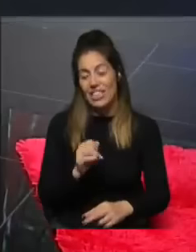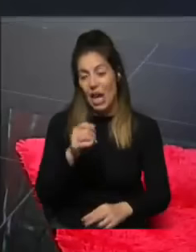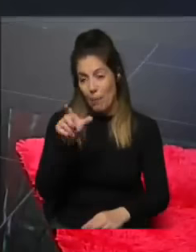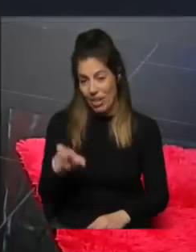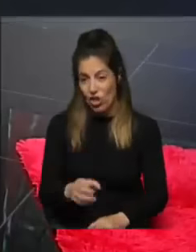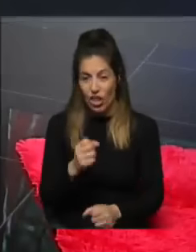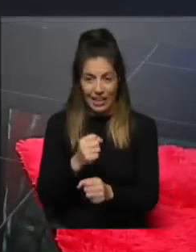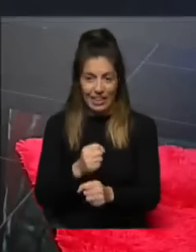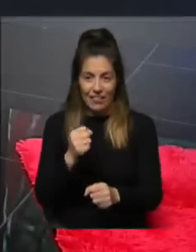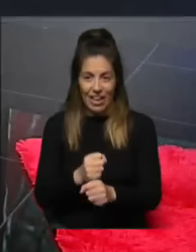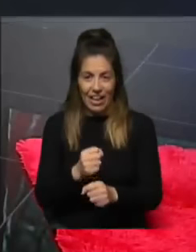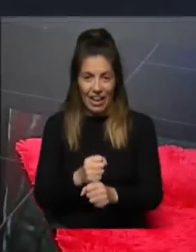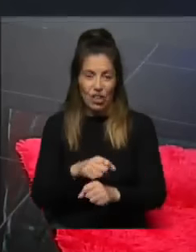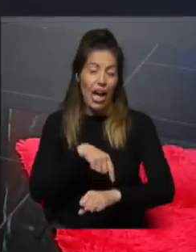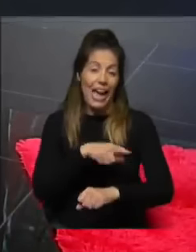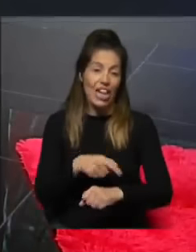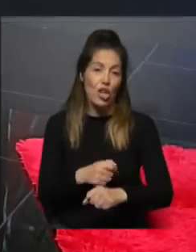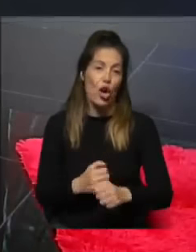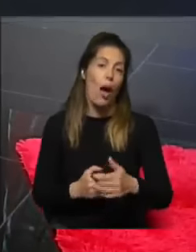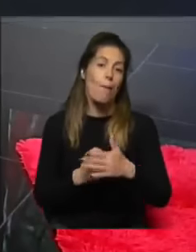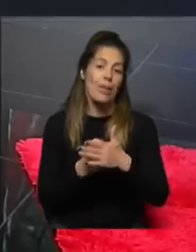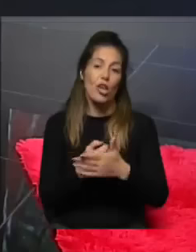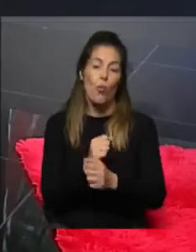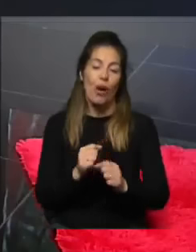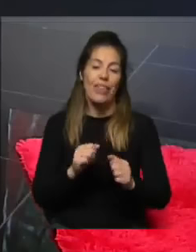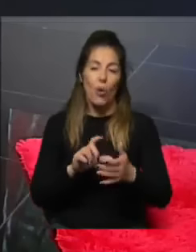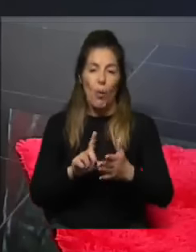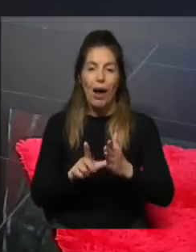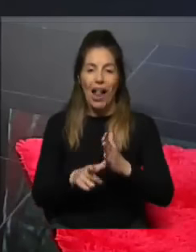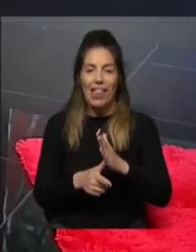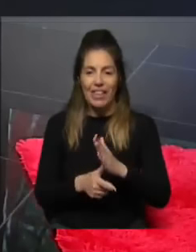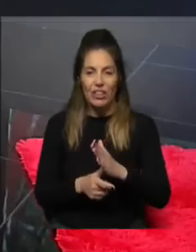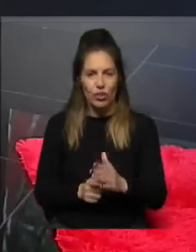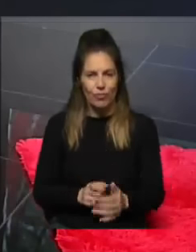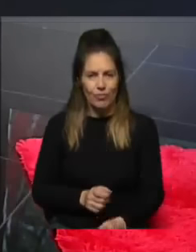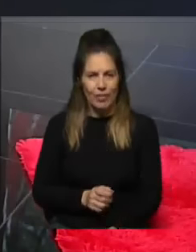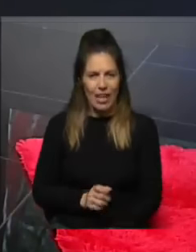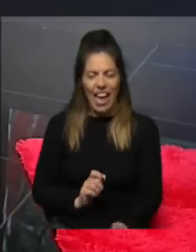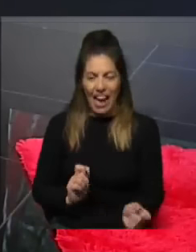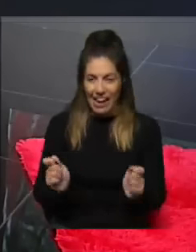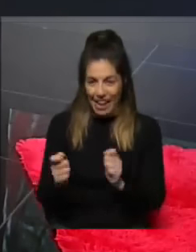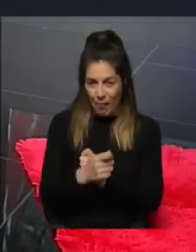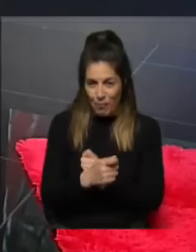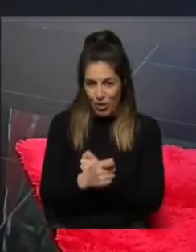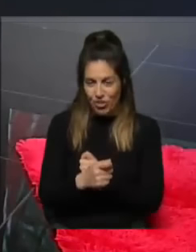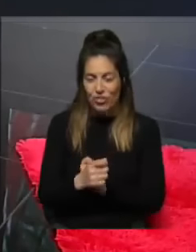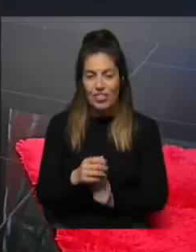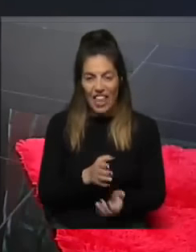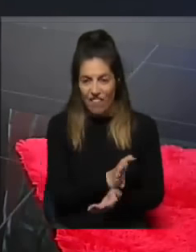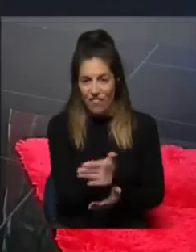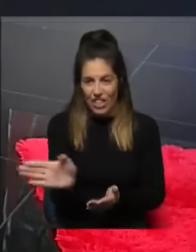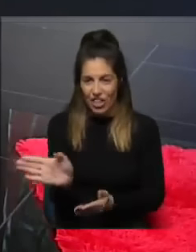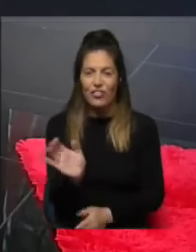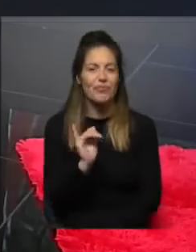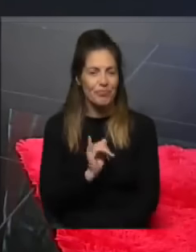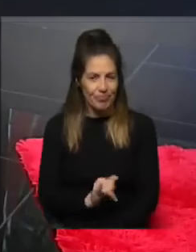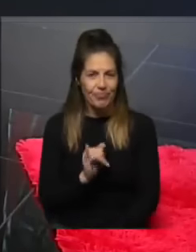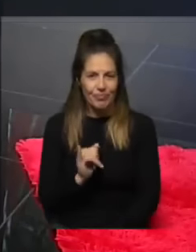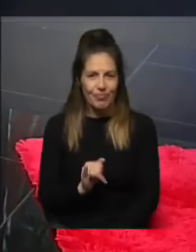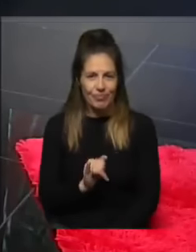que en horas pico el tránsito se puede enlentecer un poquito. ¿Desvíos en José Yauli? Sí, tenemos, muy bien.